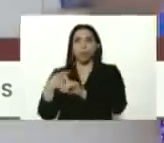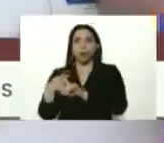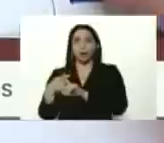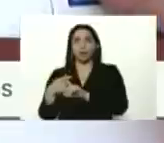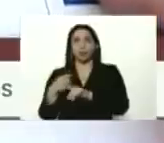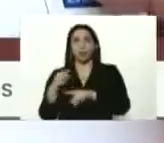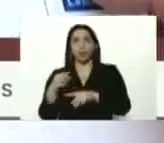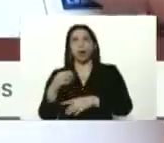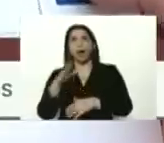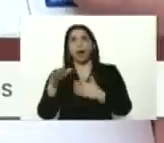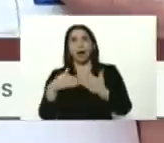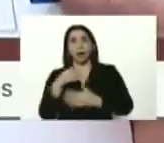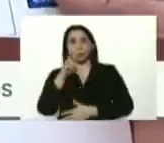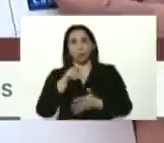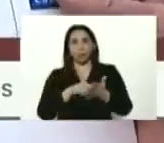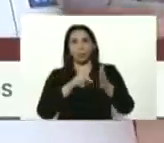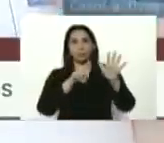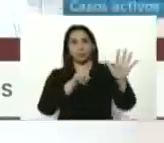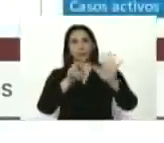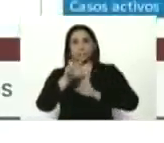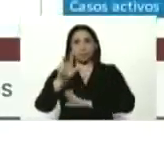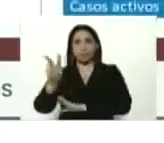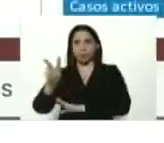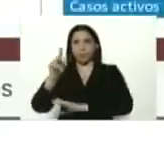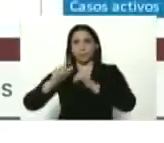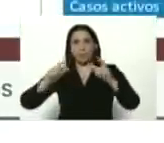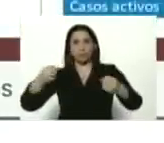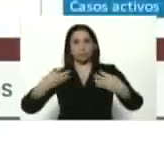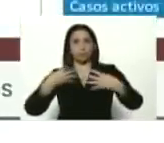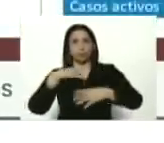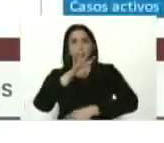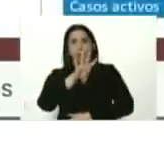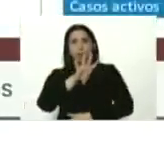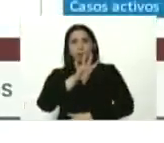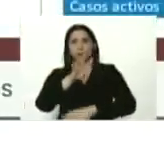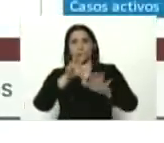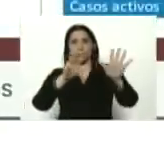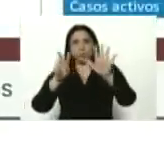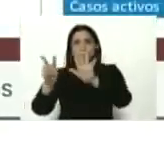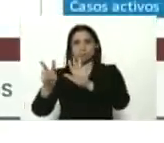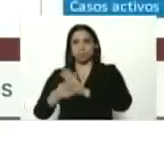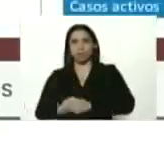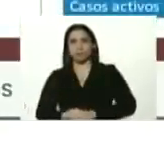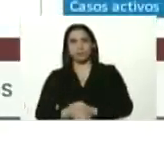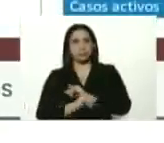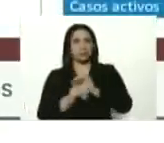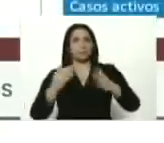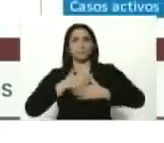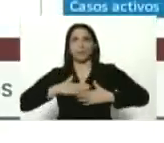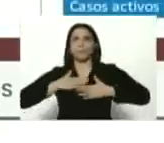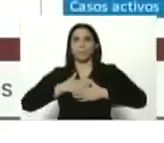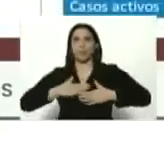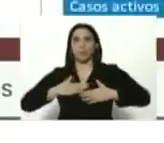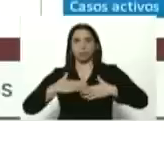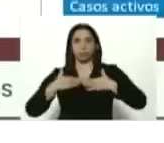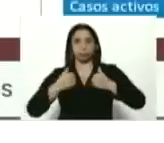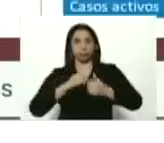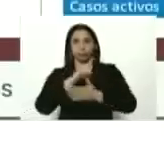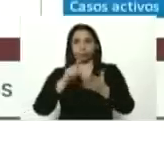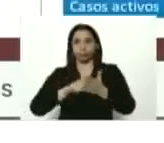fecha 2.632 casos, de los cuales 487 se han recuperado